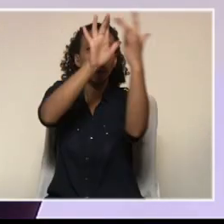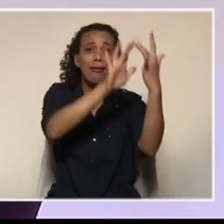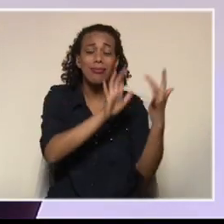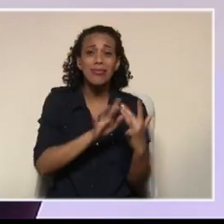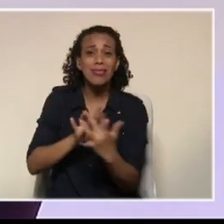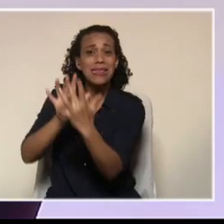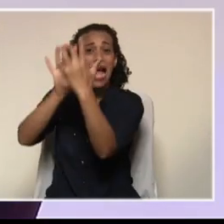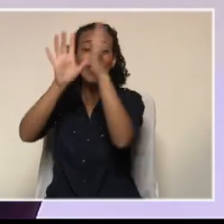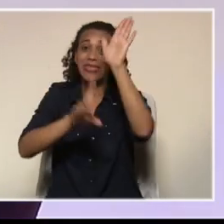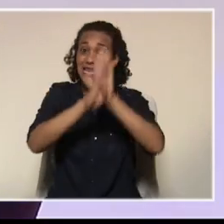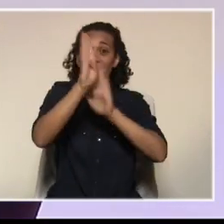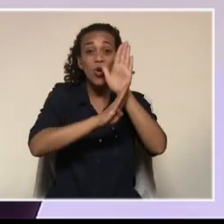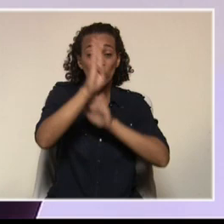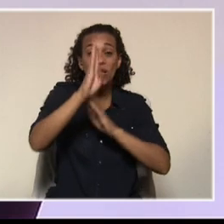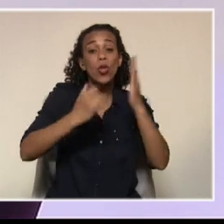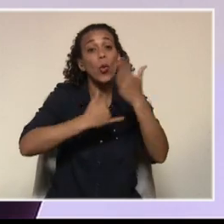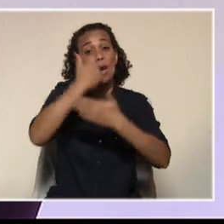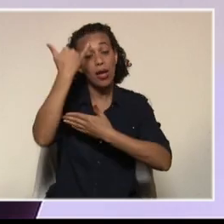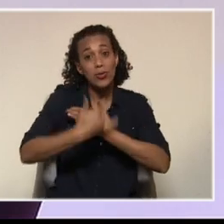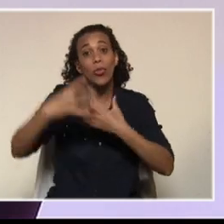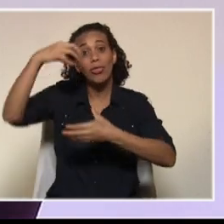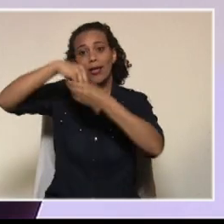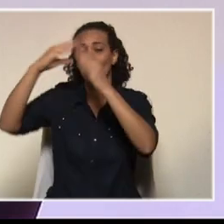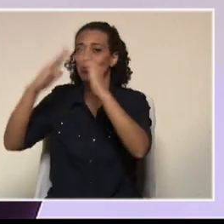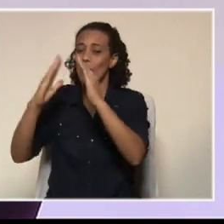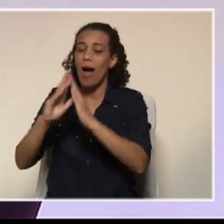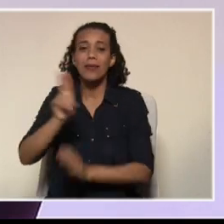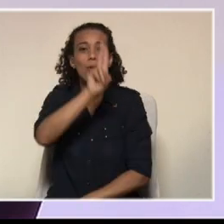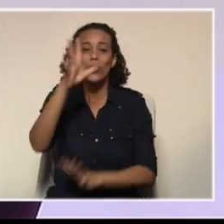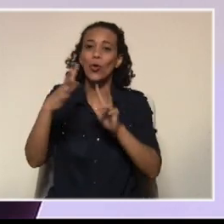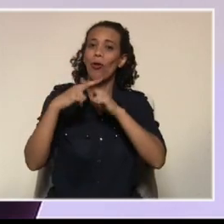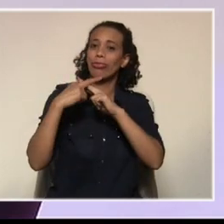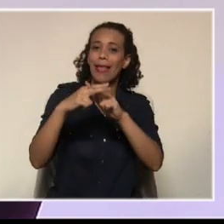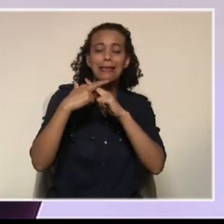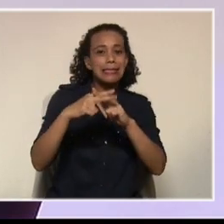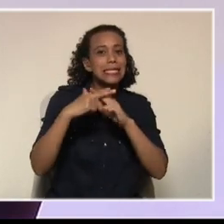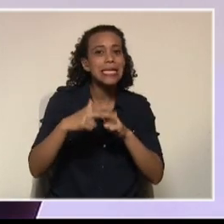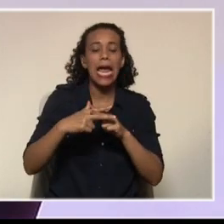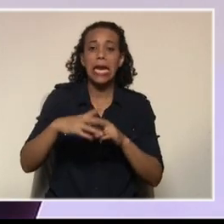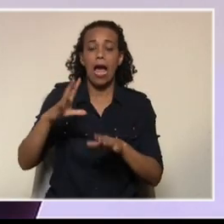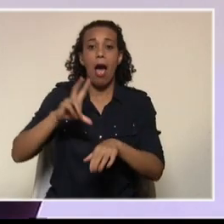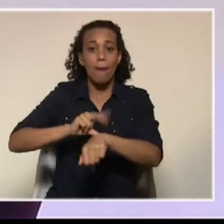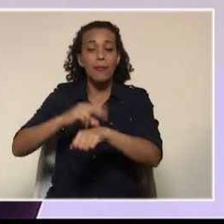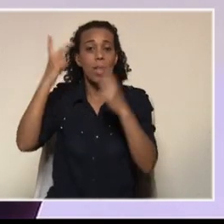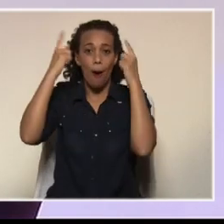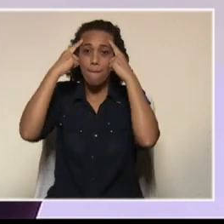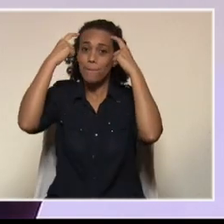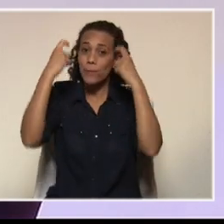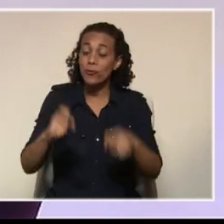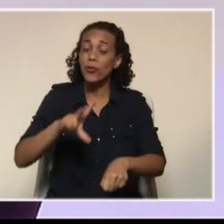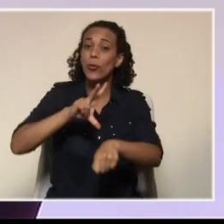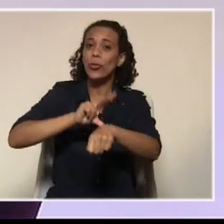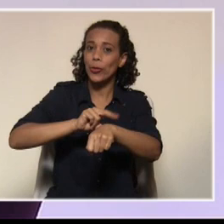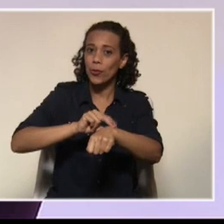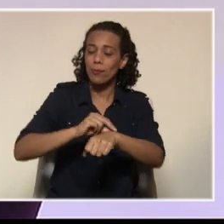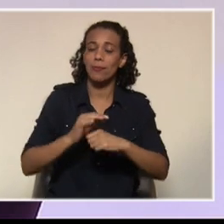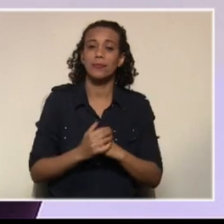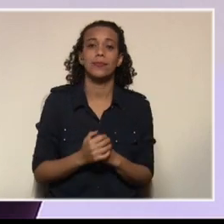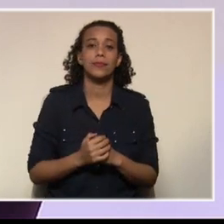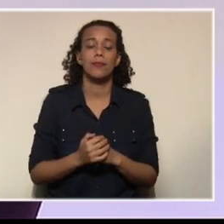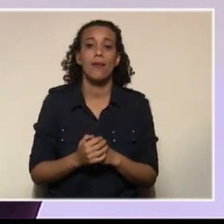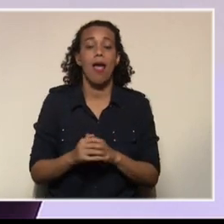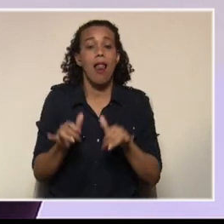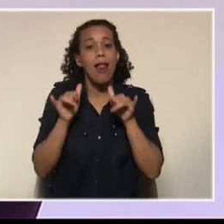Iberoamérica para desarrollar este proceso donde se dan cursos, talleres, especializaciones, maestrías y doctorados. De la misma